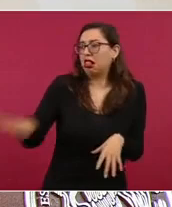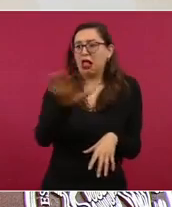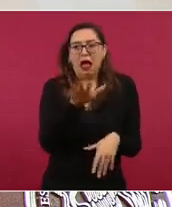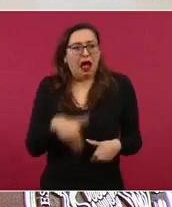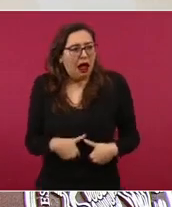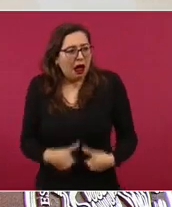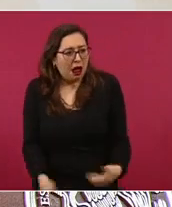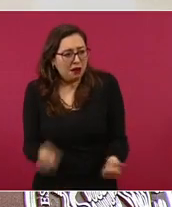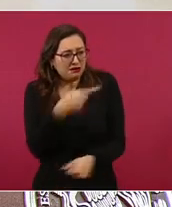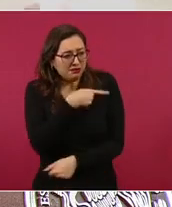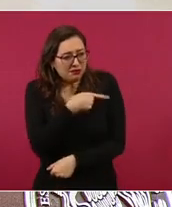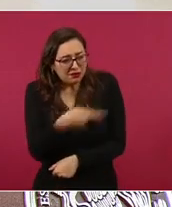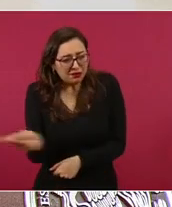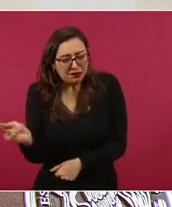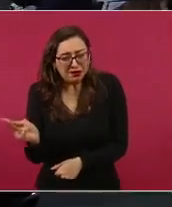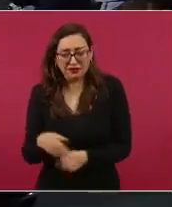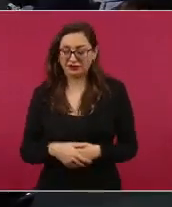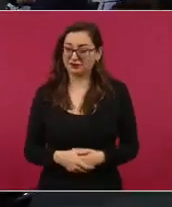Entonces,